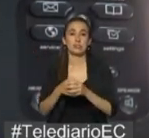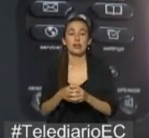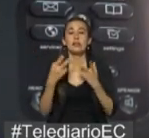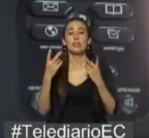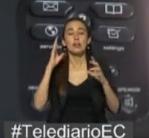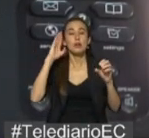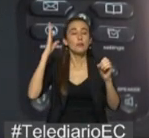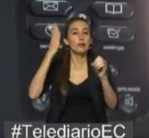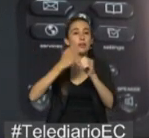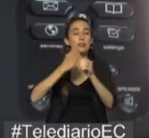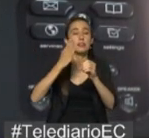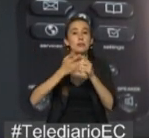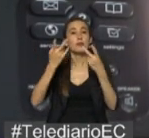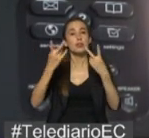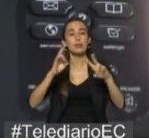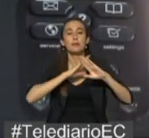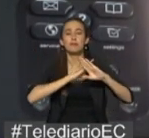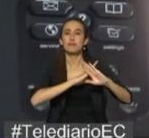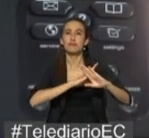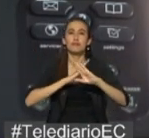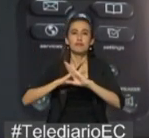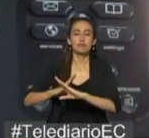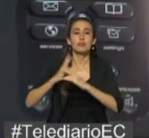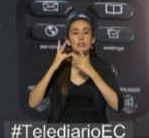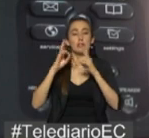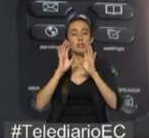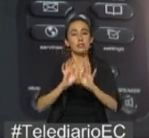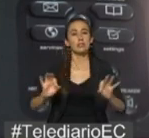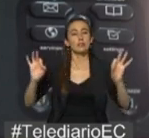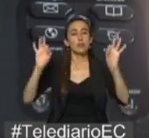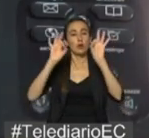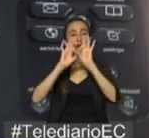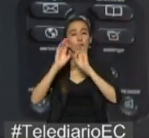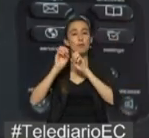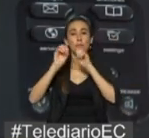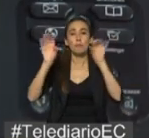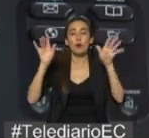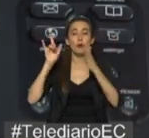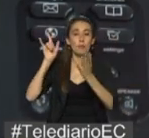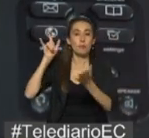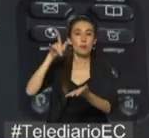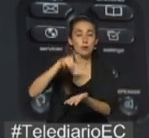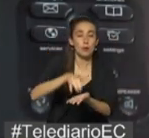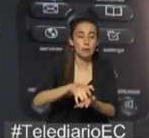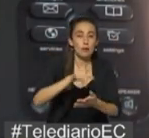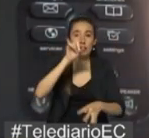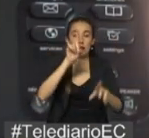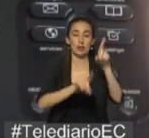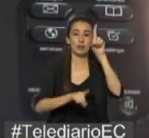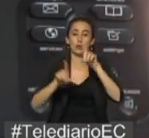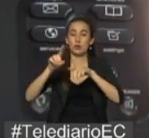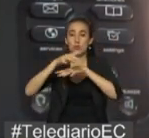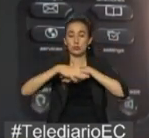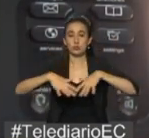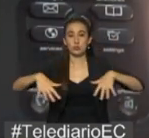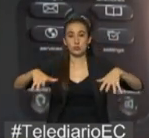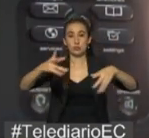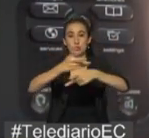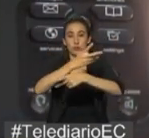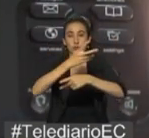vez más, proteger al Ecuador y también a las propias personas que están viajando frente a posibles riesgos a su